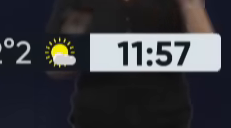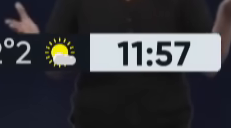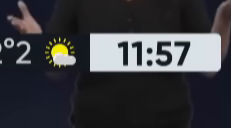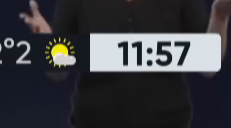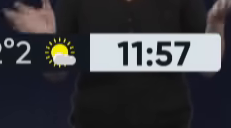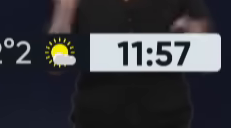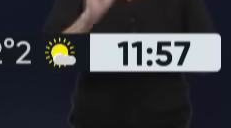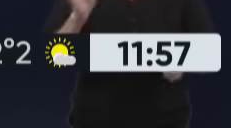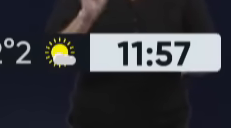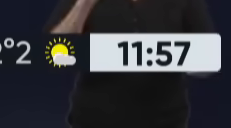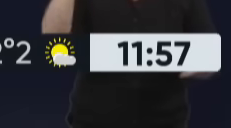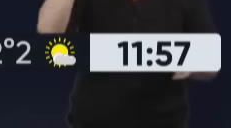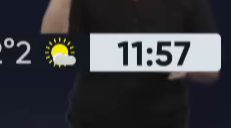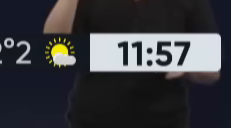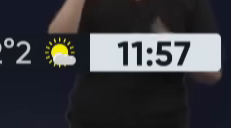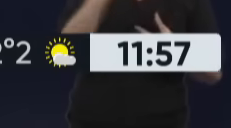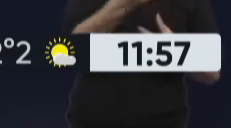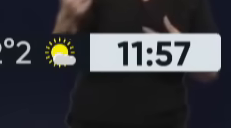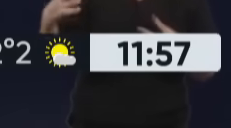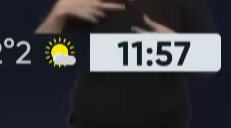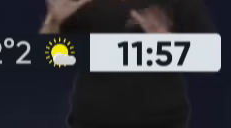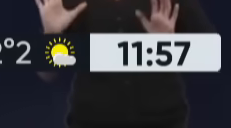que me baso es en hechos